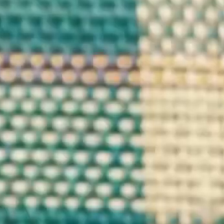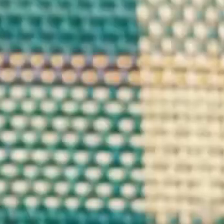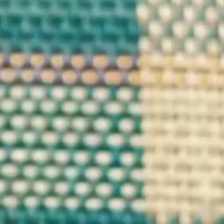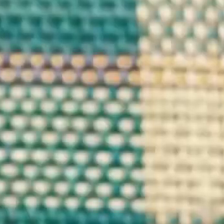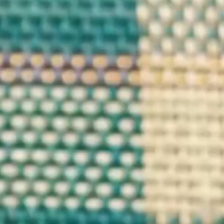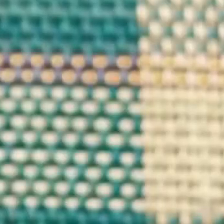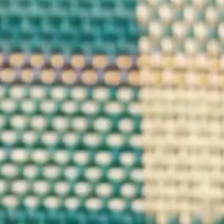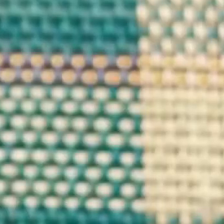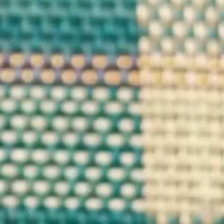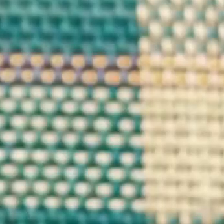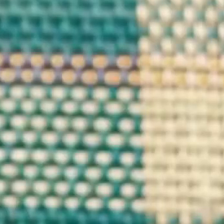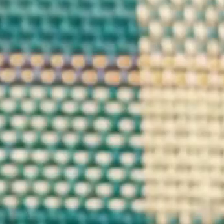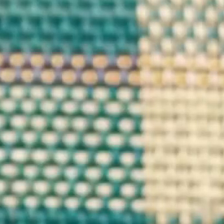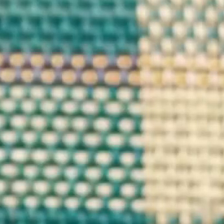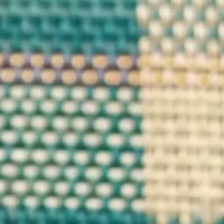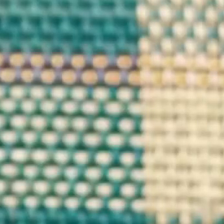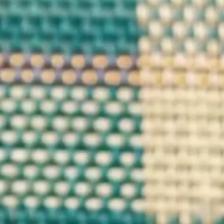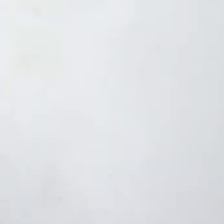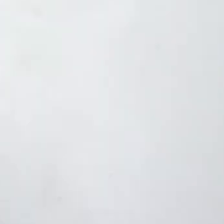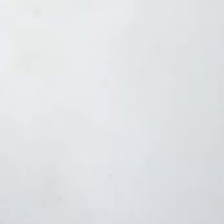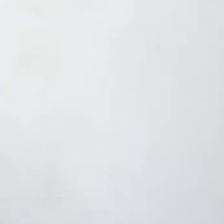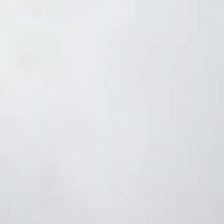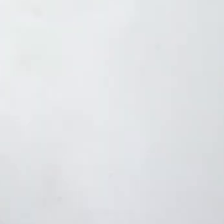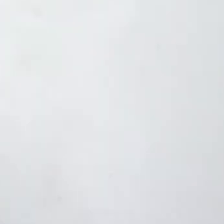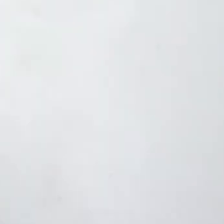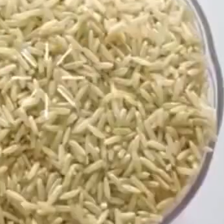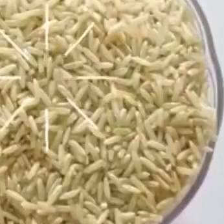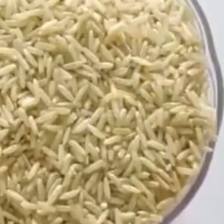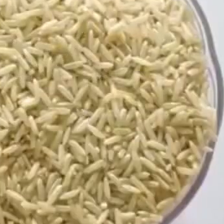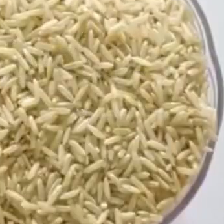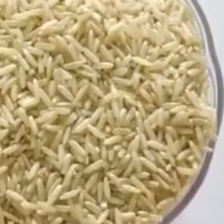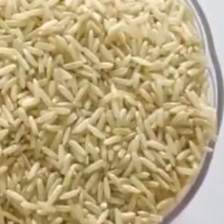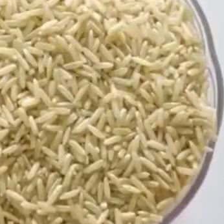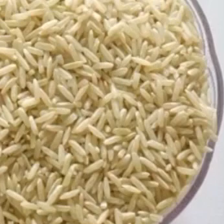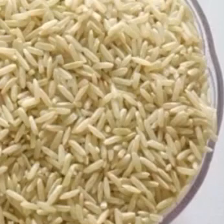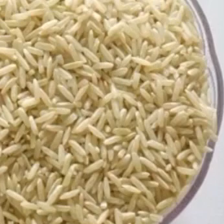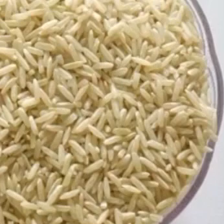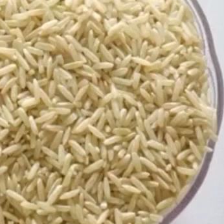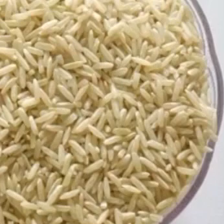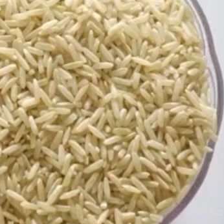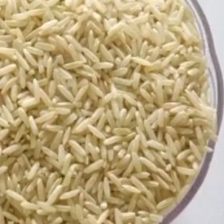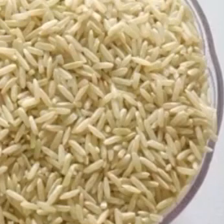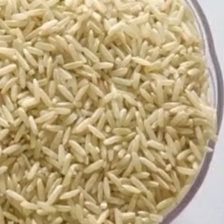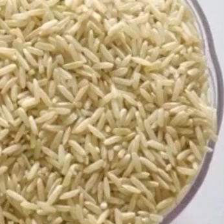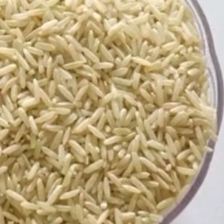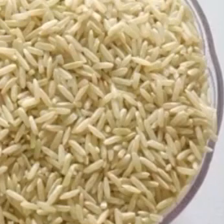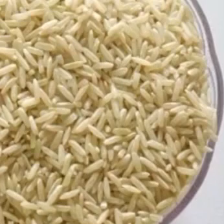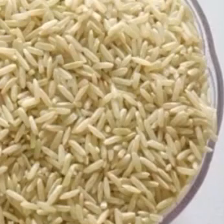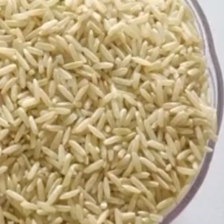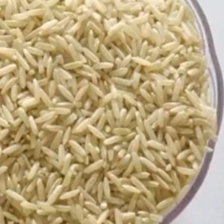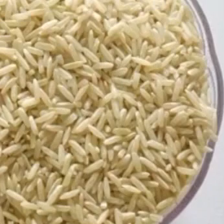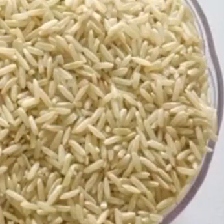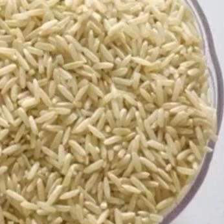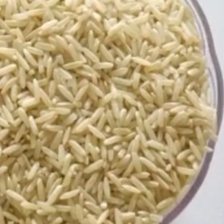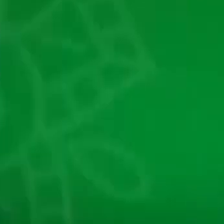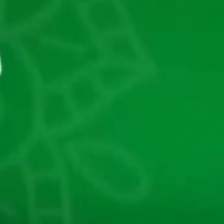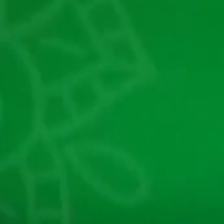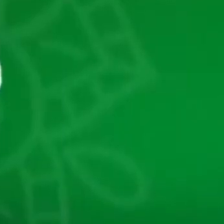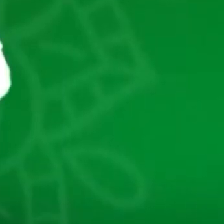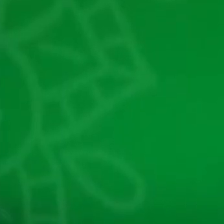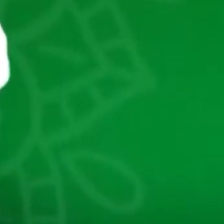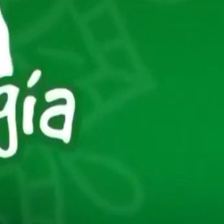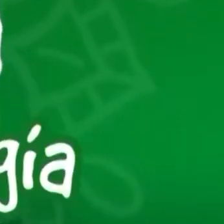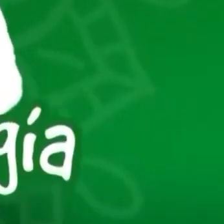Almendras, coco, arroz, son superalimentos ricos en antioxidantes, grasas buenas, vitaminas y calcio,